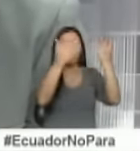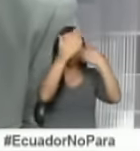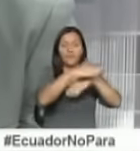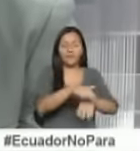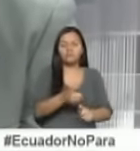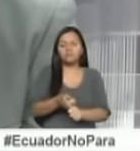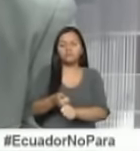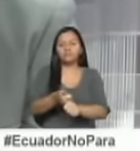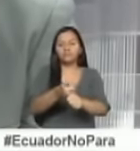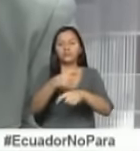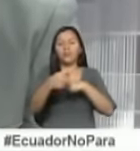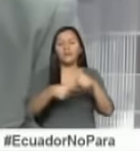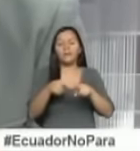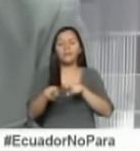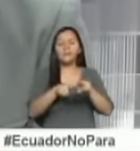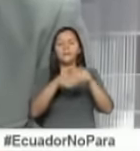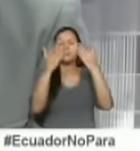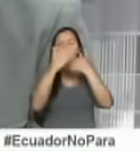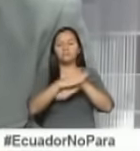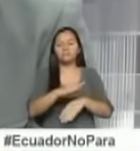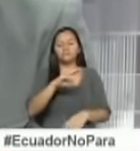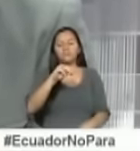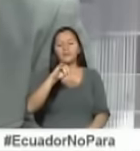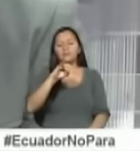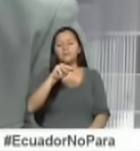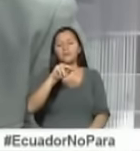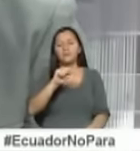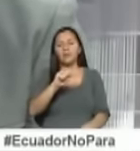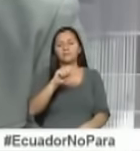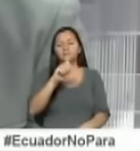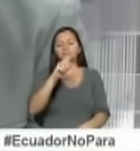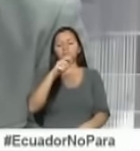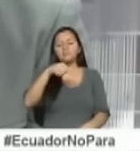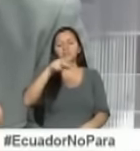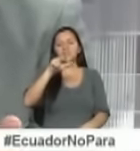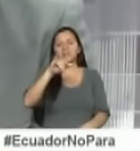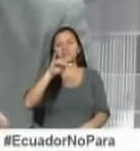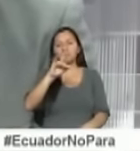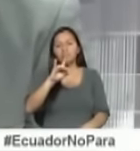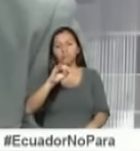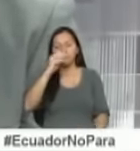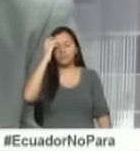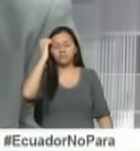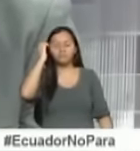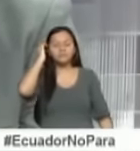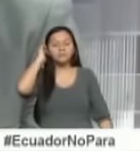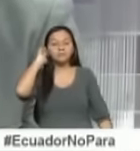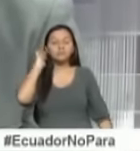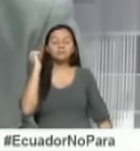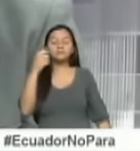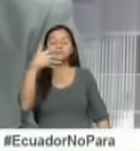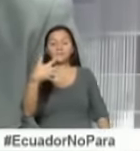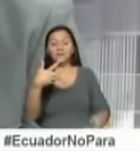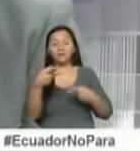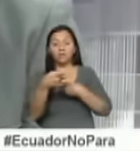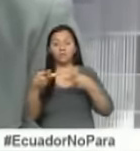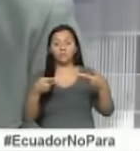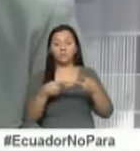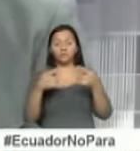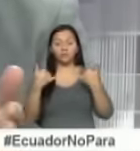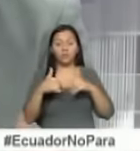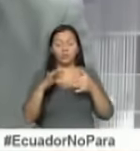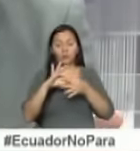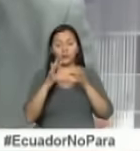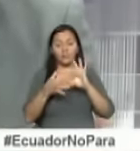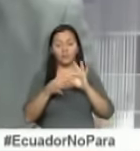su cúspide a nivel competitivo. Carlos Mina, Carlos Quipo, estar en 5º lugar en Juegos Olímpicos,